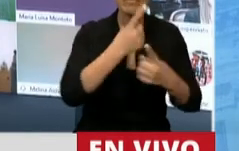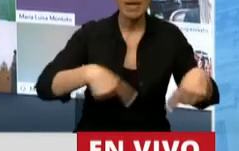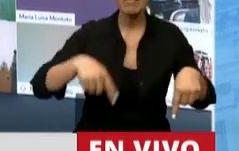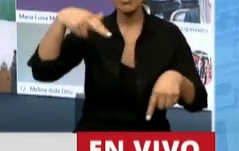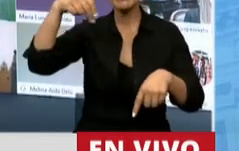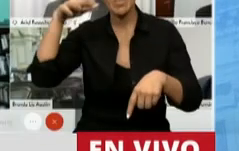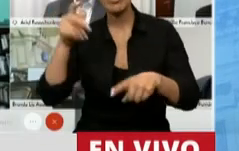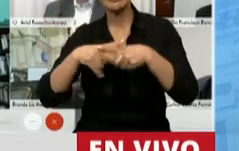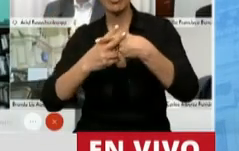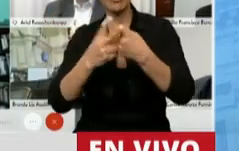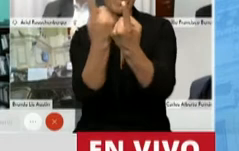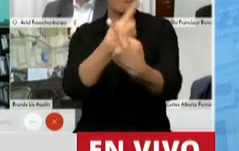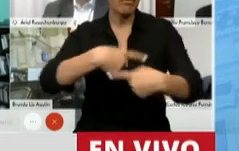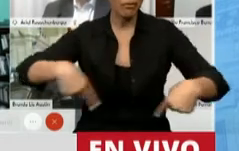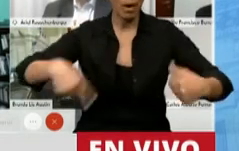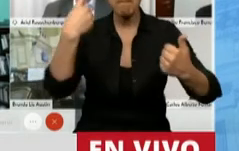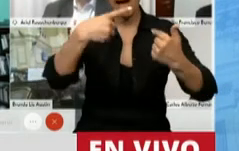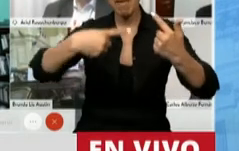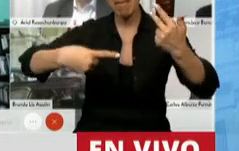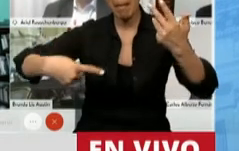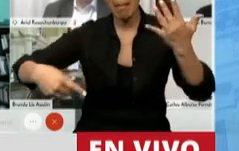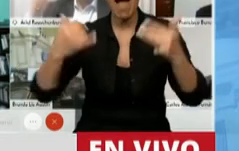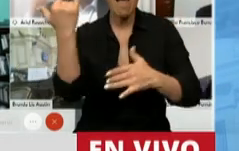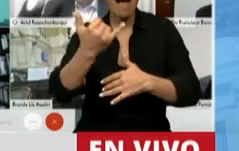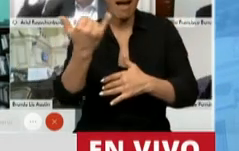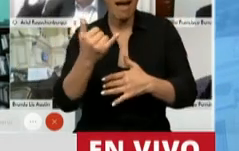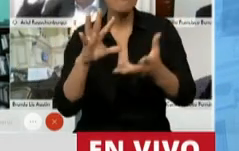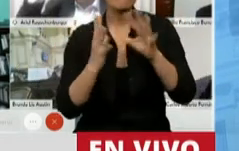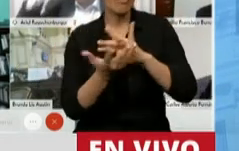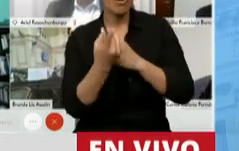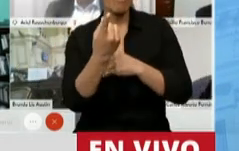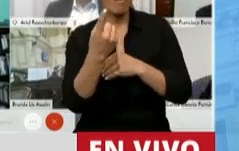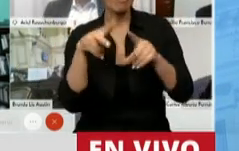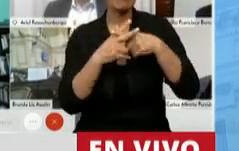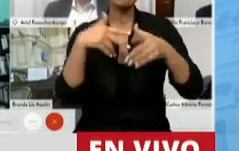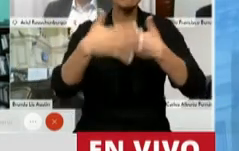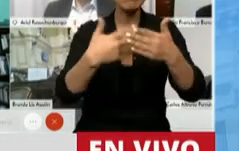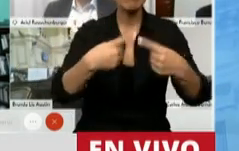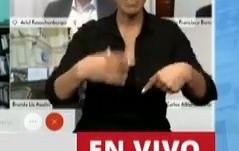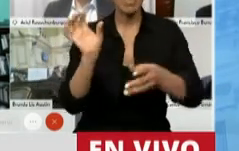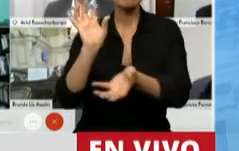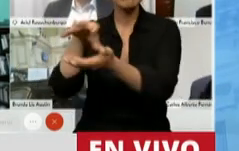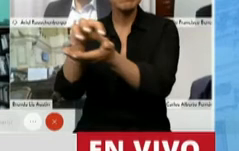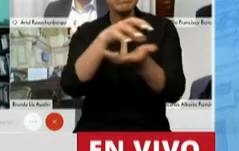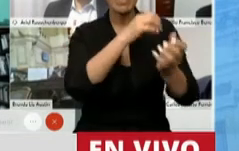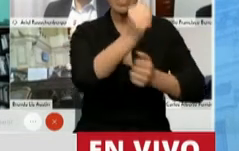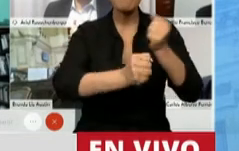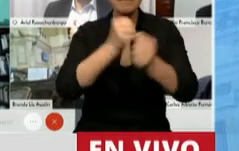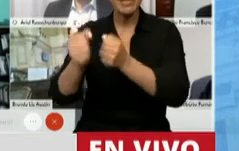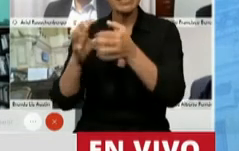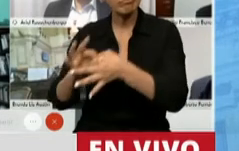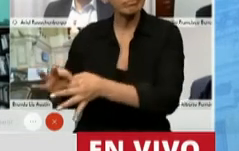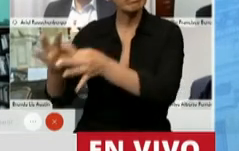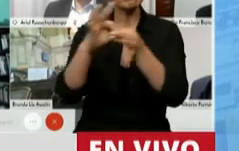nanotecnología. Y en todas ellas existen entramados empresarios que cuentan